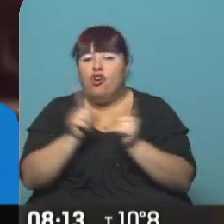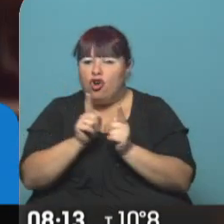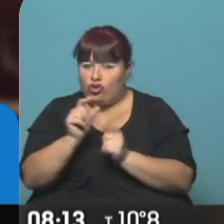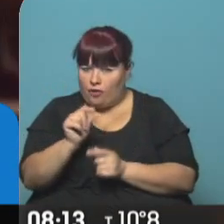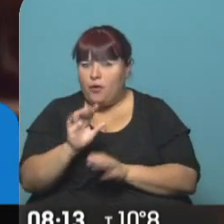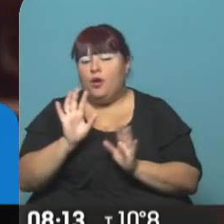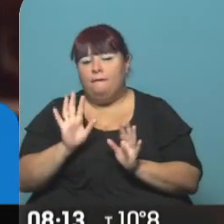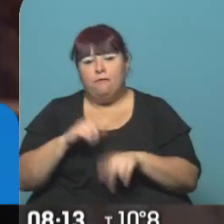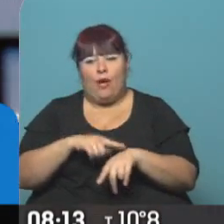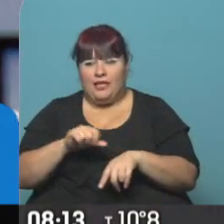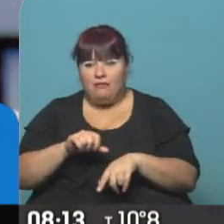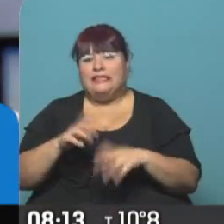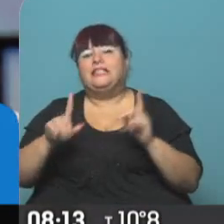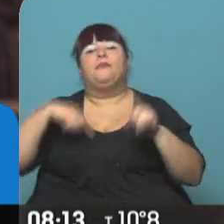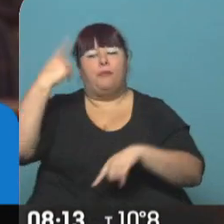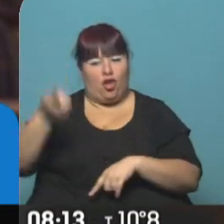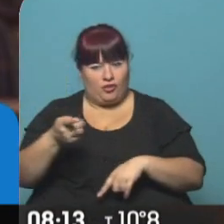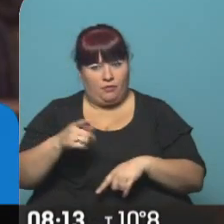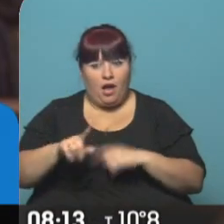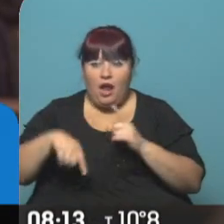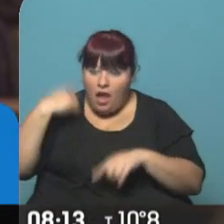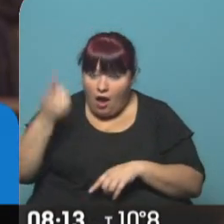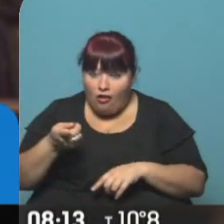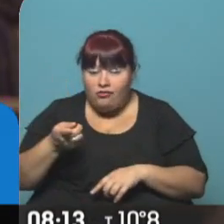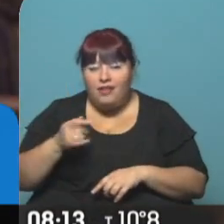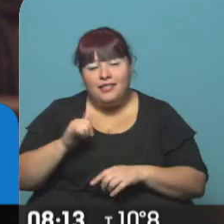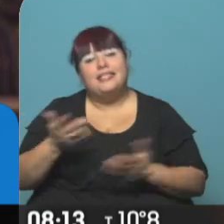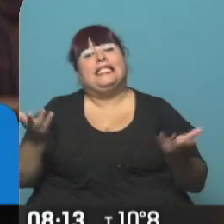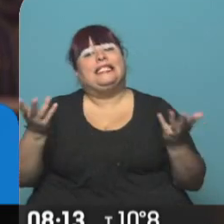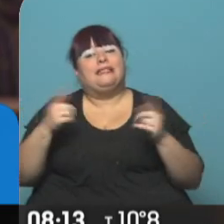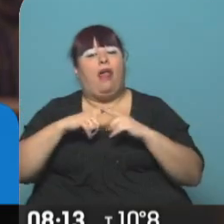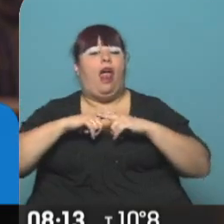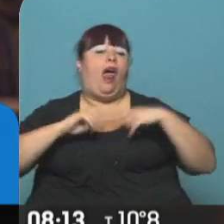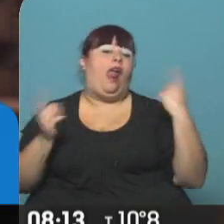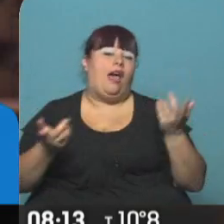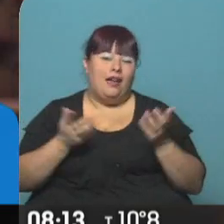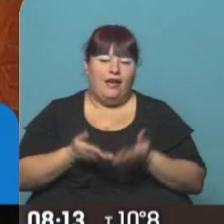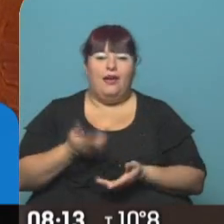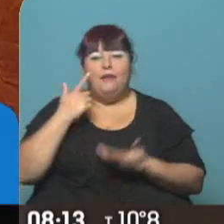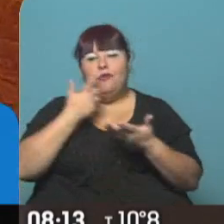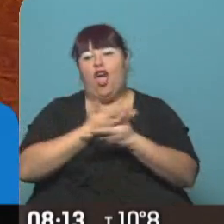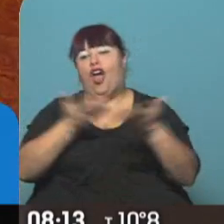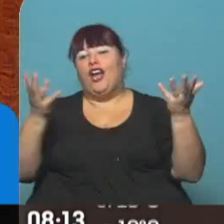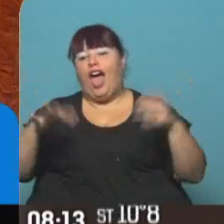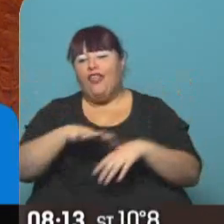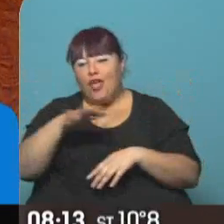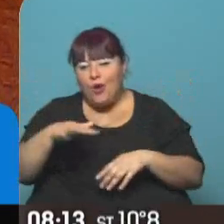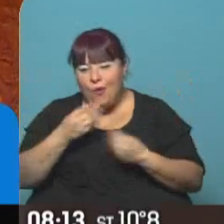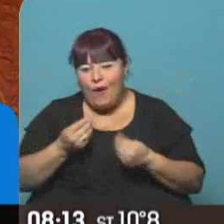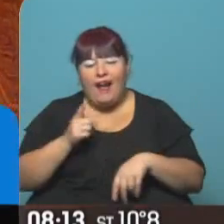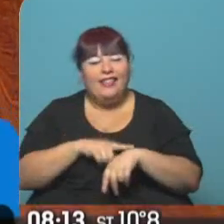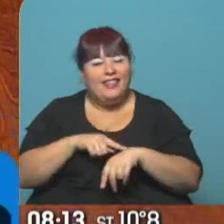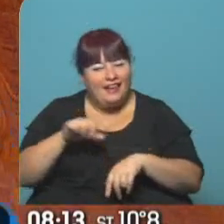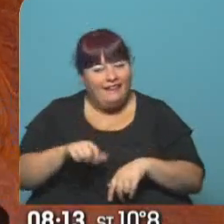pues no no no tenemos tiempo la próxima la otra si nos extendimos mira de los sangran del